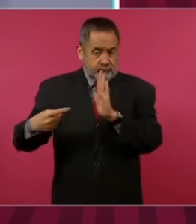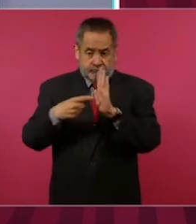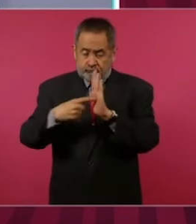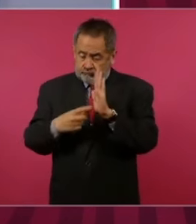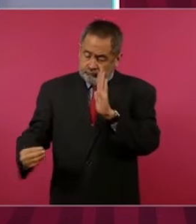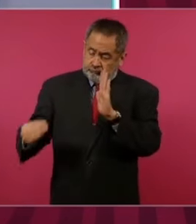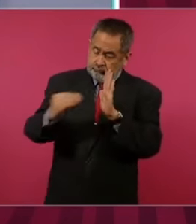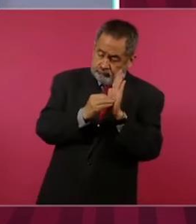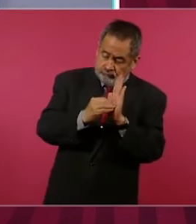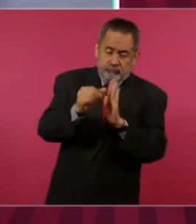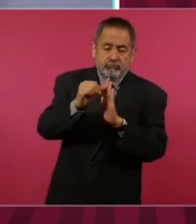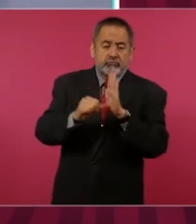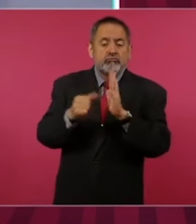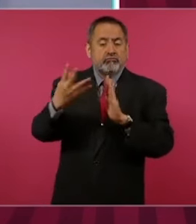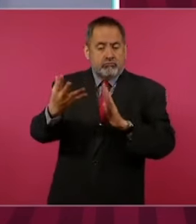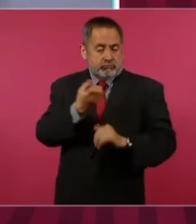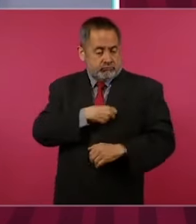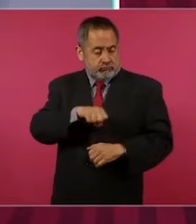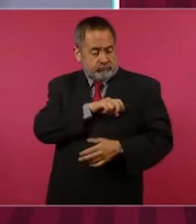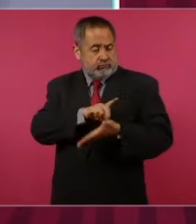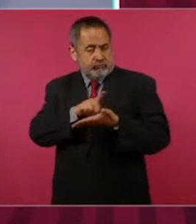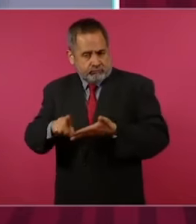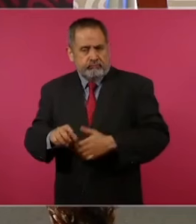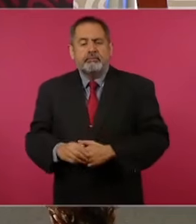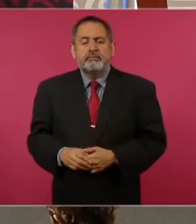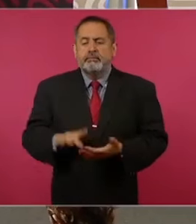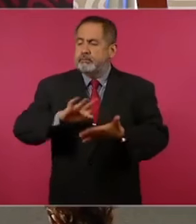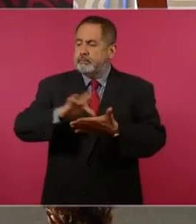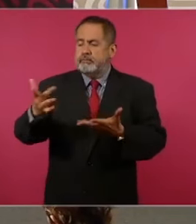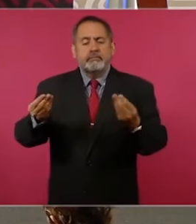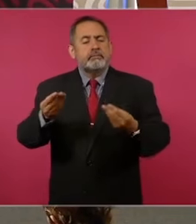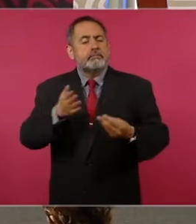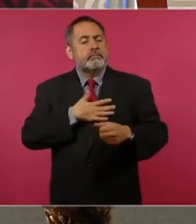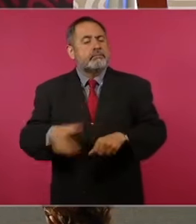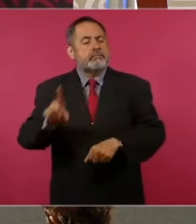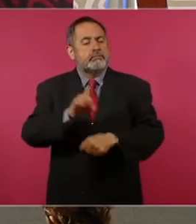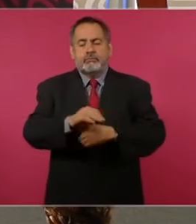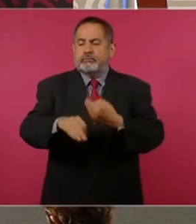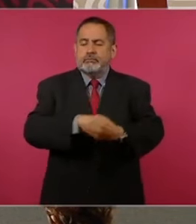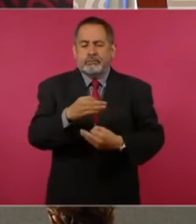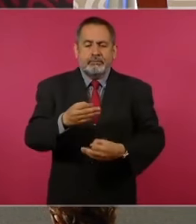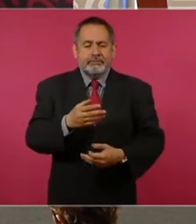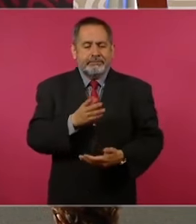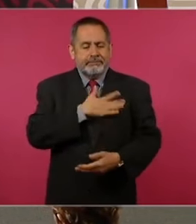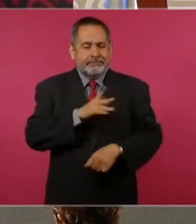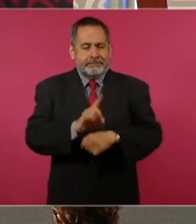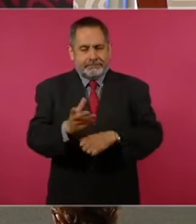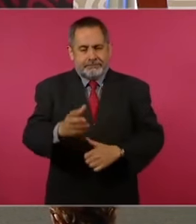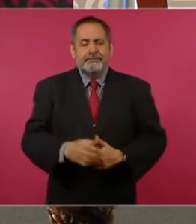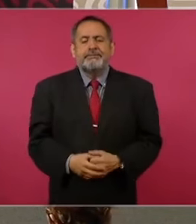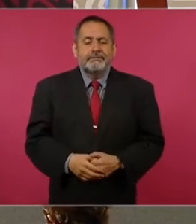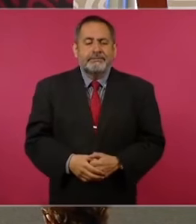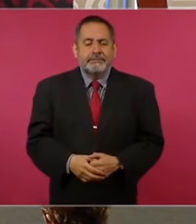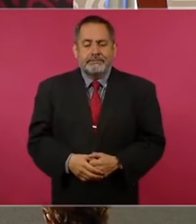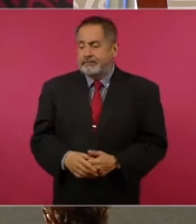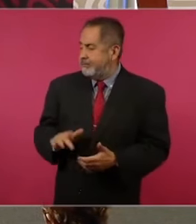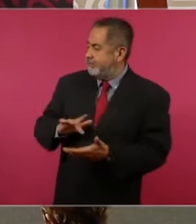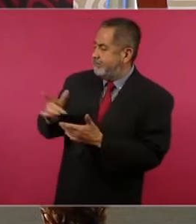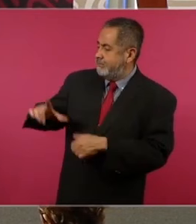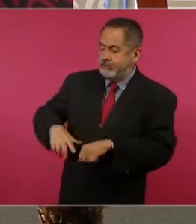el artículo 4. Muchas gracias y muy buenos días a todos. Muchas gracias, gobernador. Con